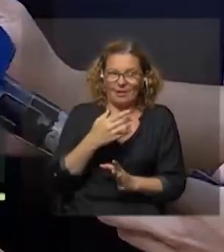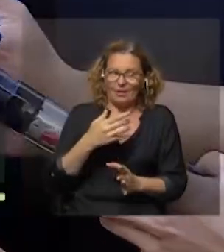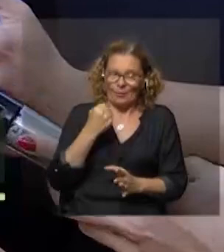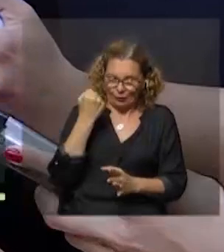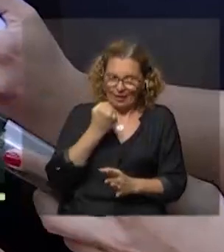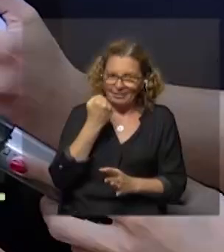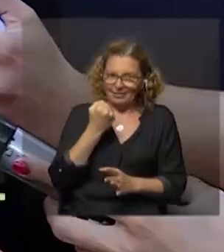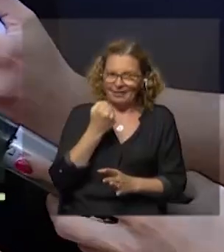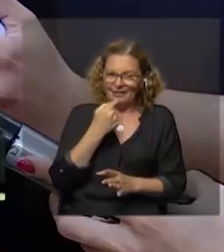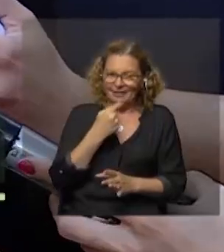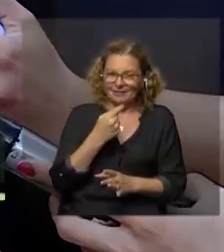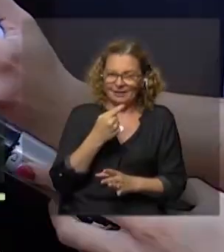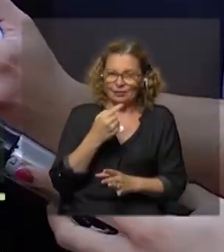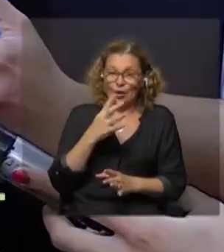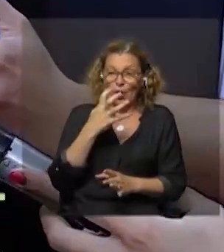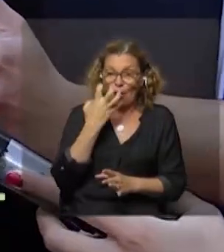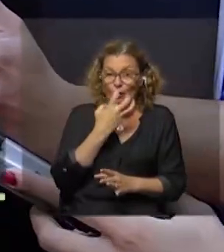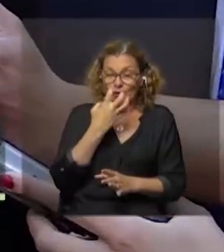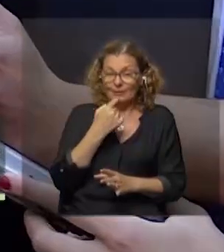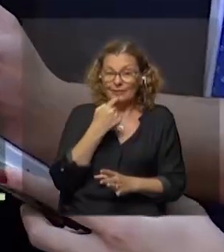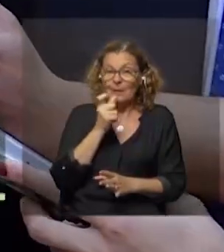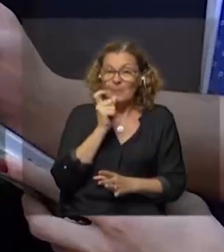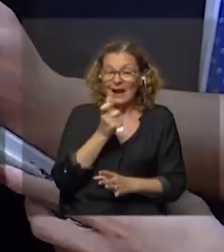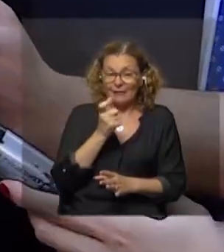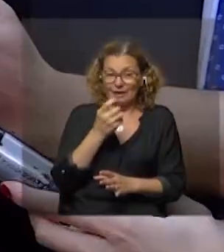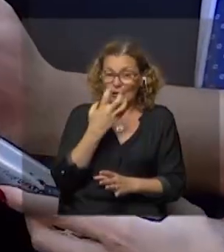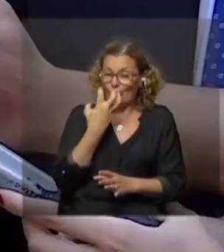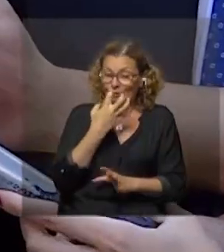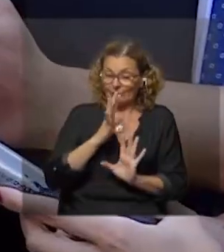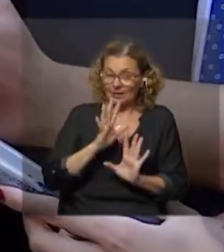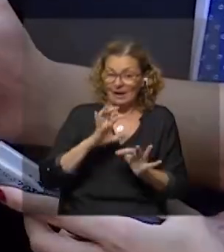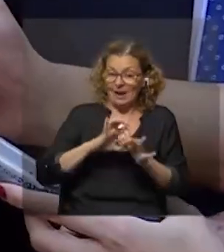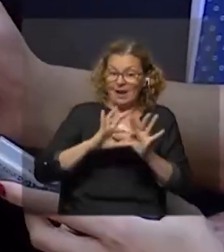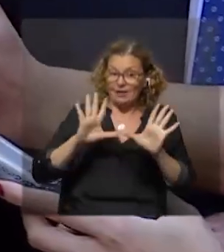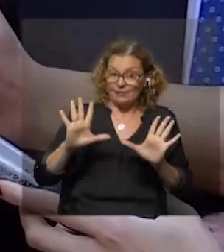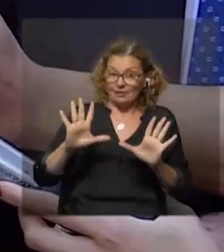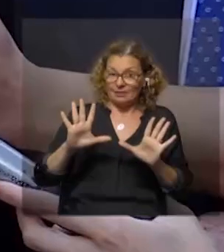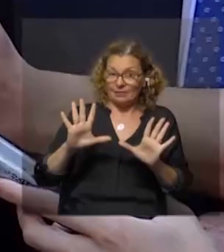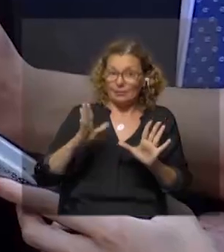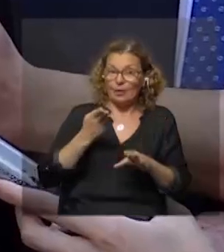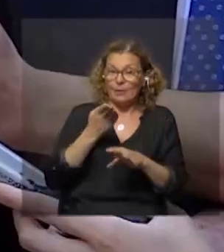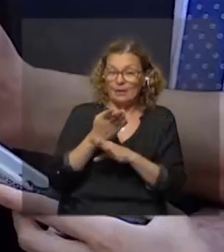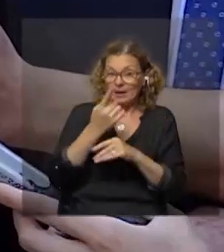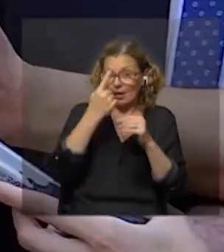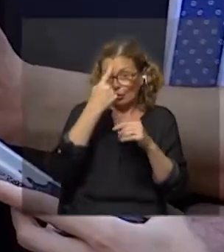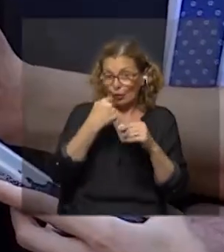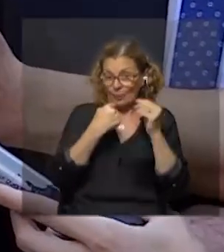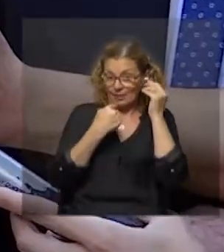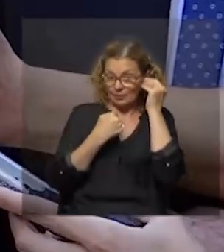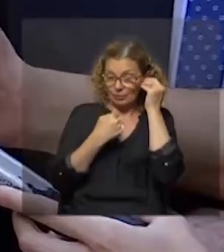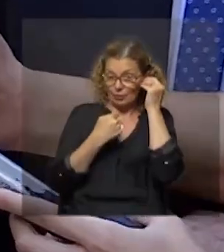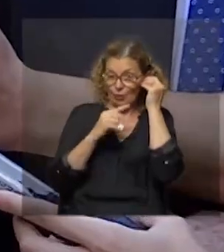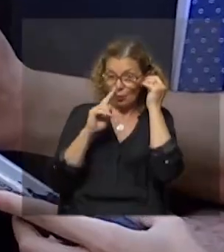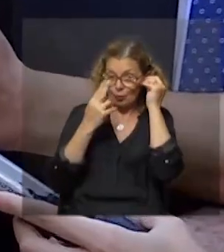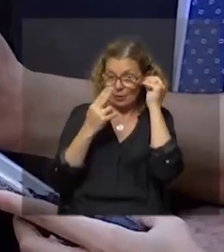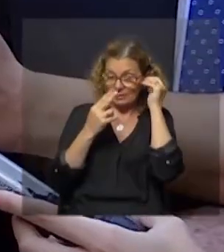y que sería terrible esa la palabra que usa terrible de que quedara libre porque se les pidiera un documento o un pasaporte